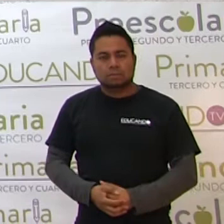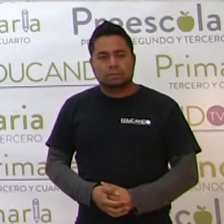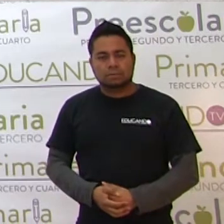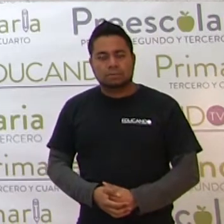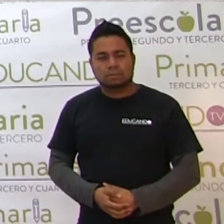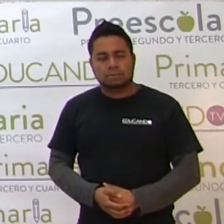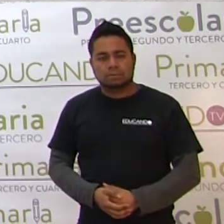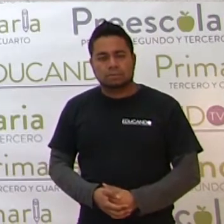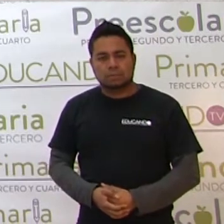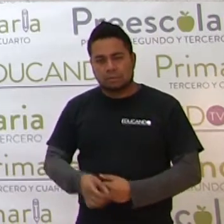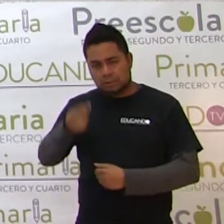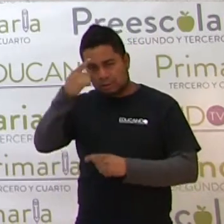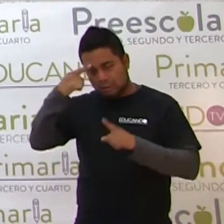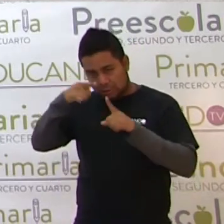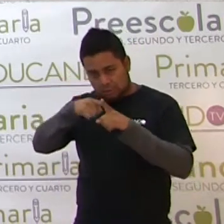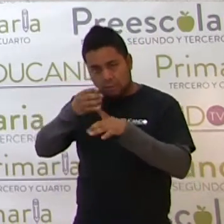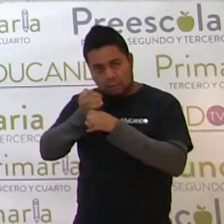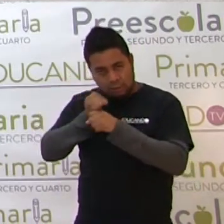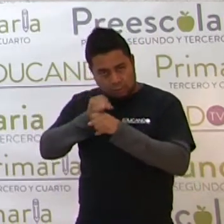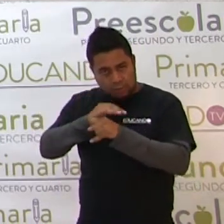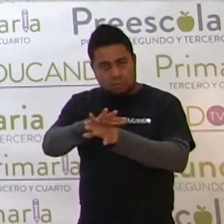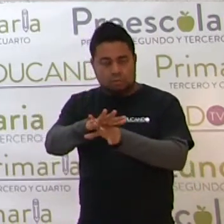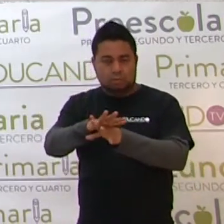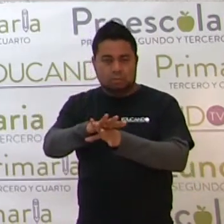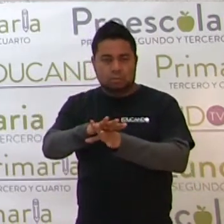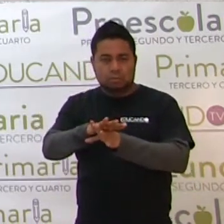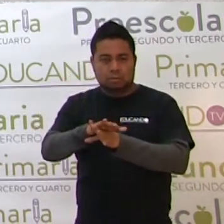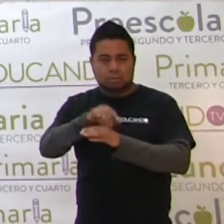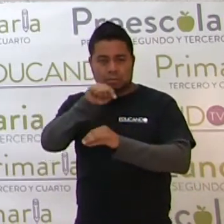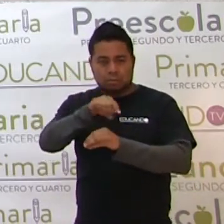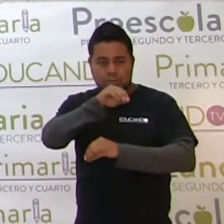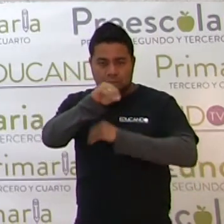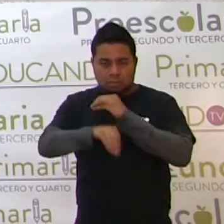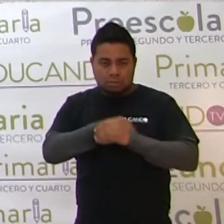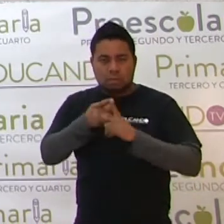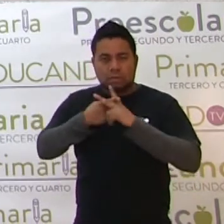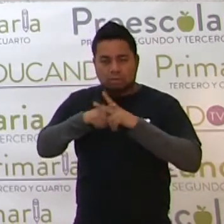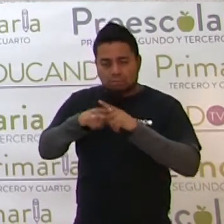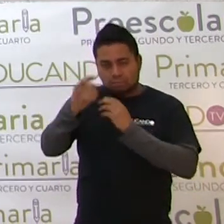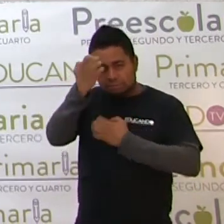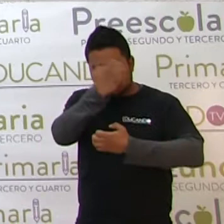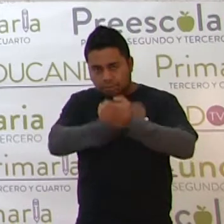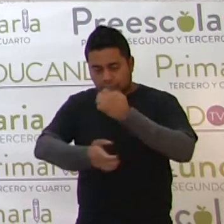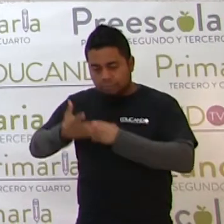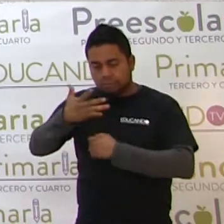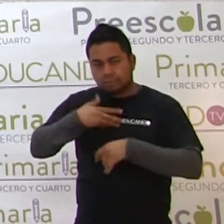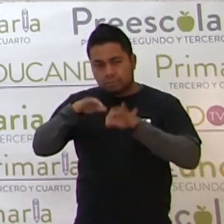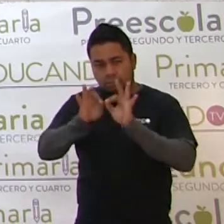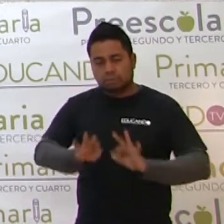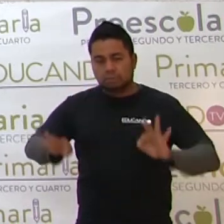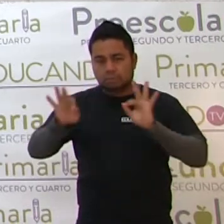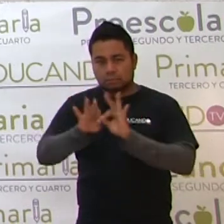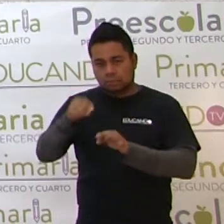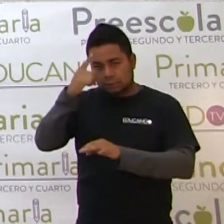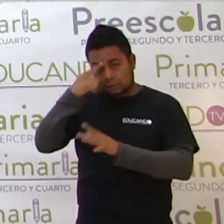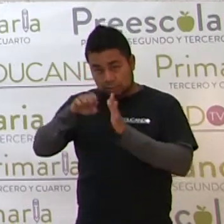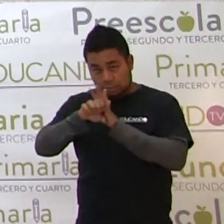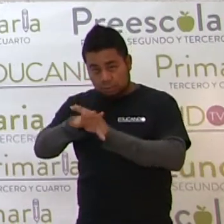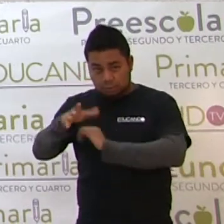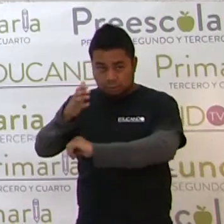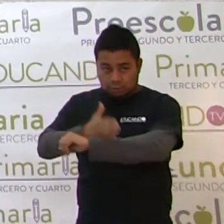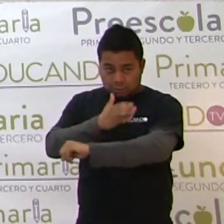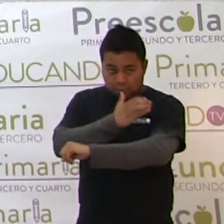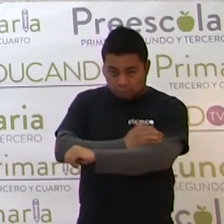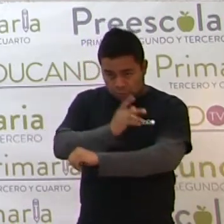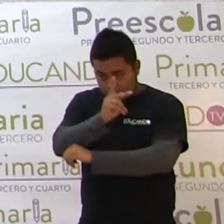Vamos a ver el manejo de la información que vamos a empezar a evaluar. Es muy importante que sus compañeros y